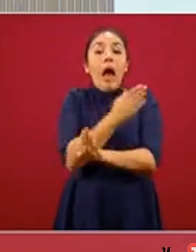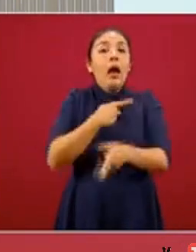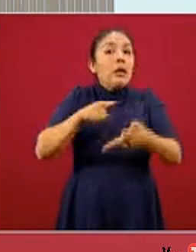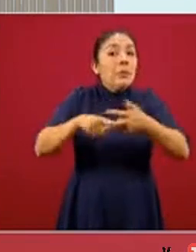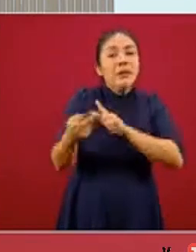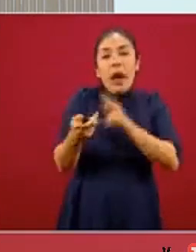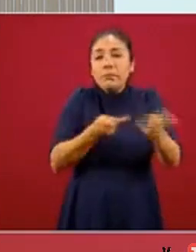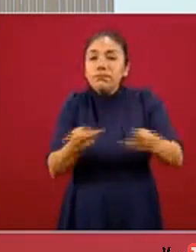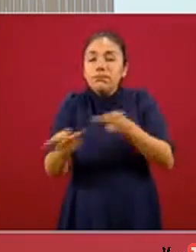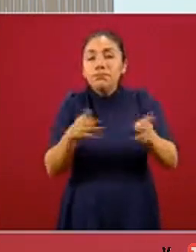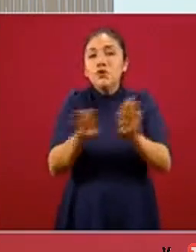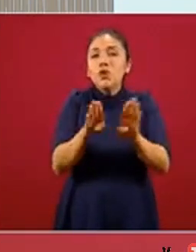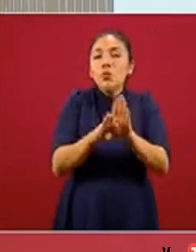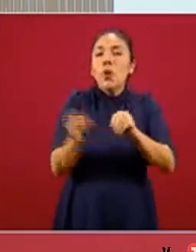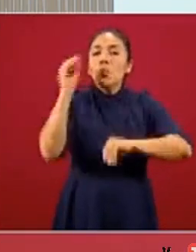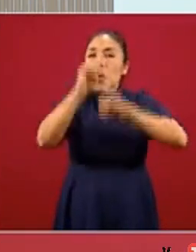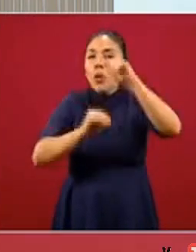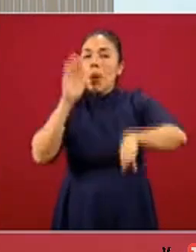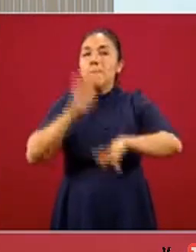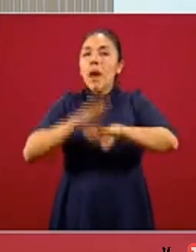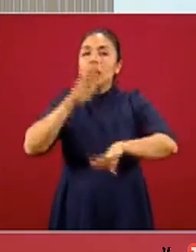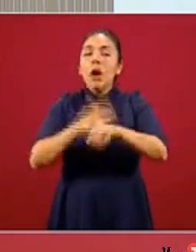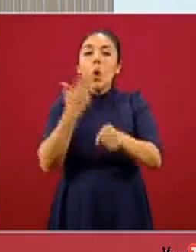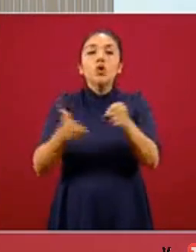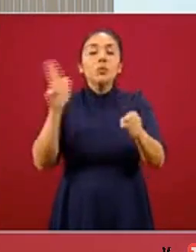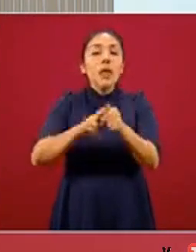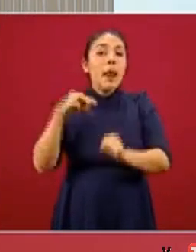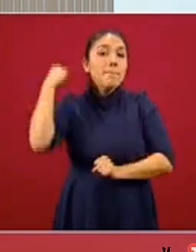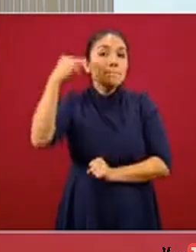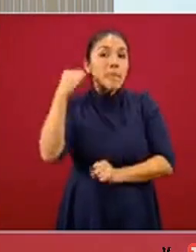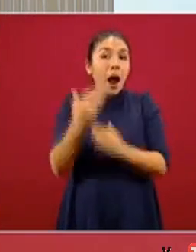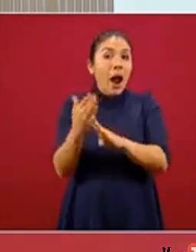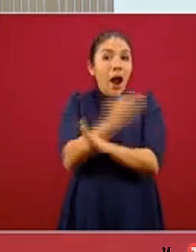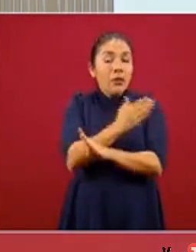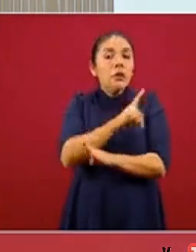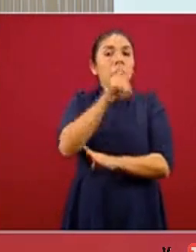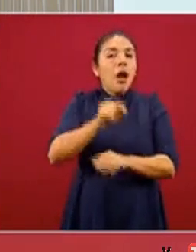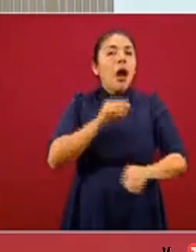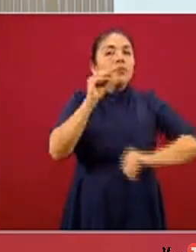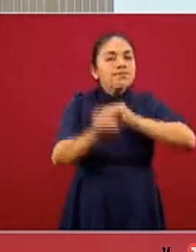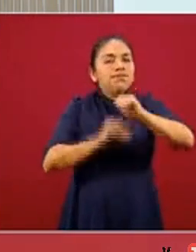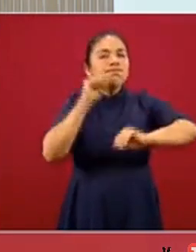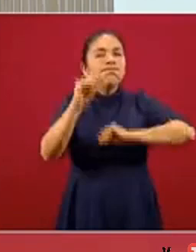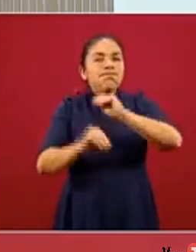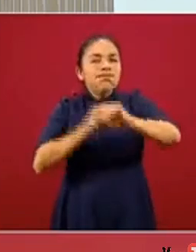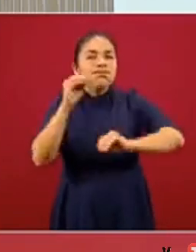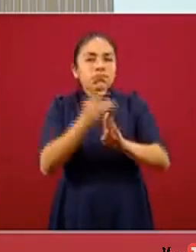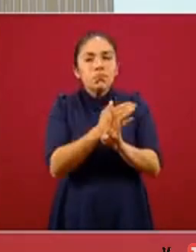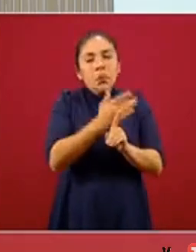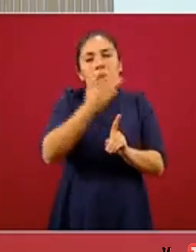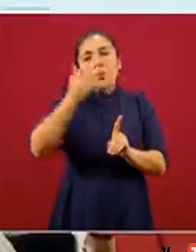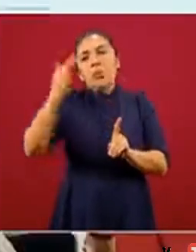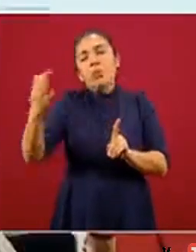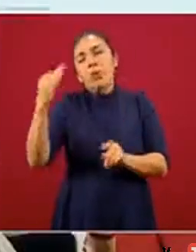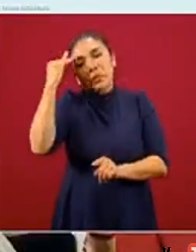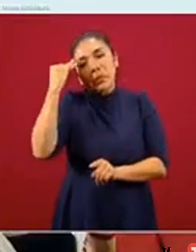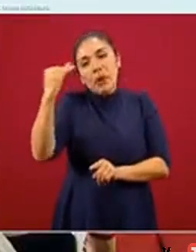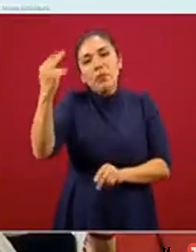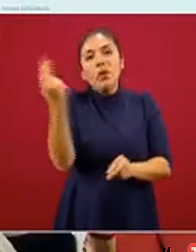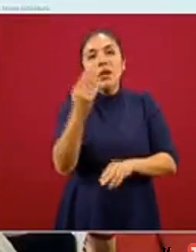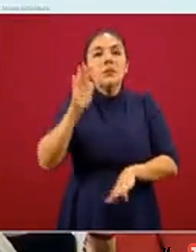del diseño de la reconversión en el mes de marzo y la fuimos ejecutando conforme se fue